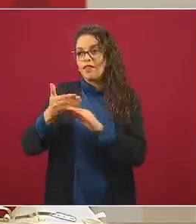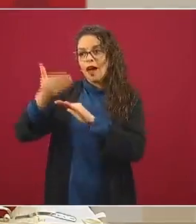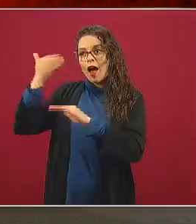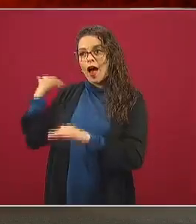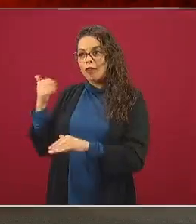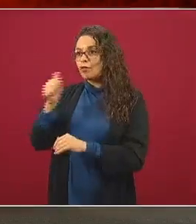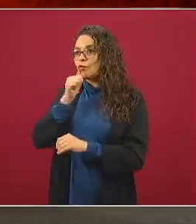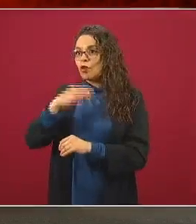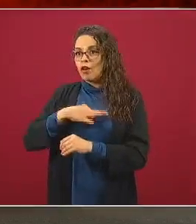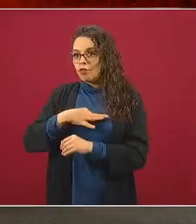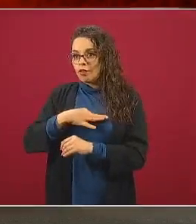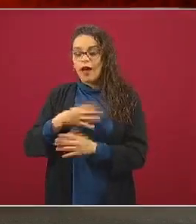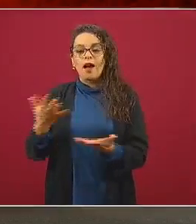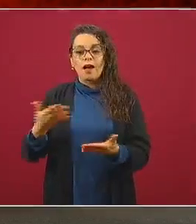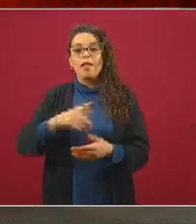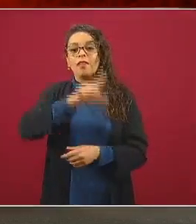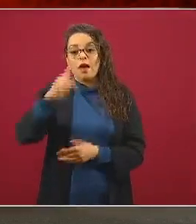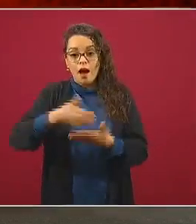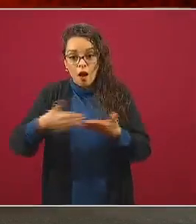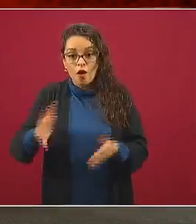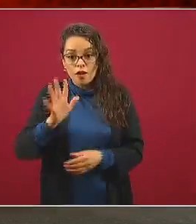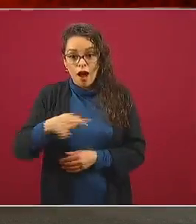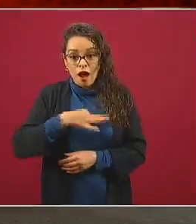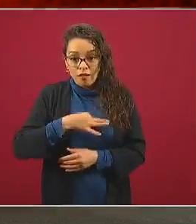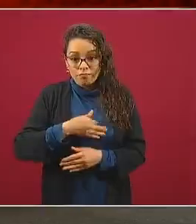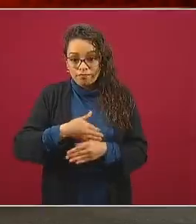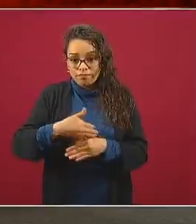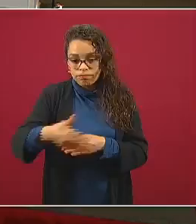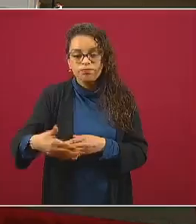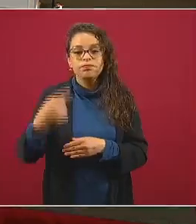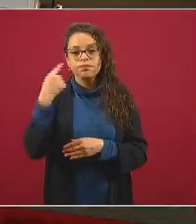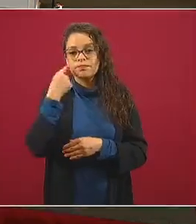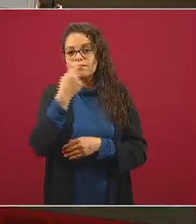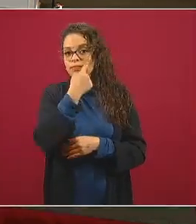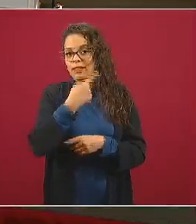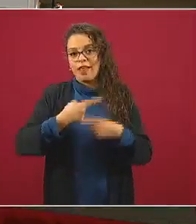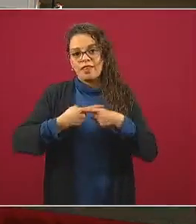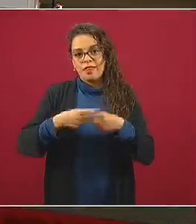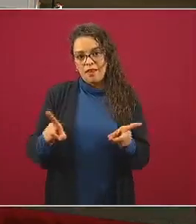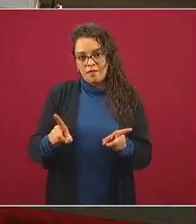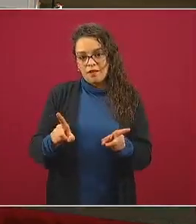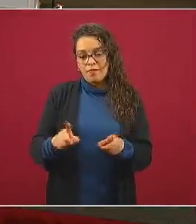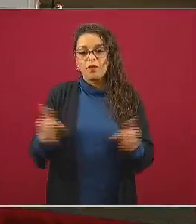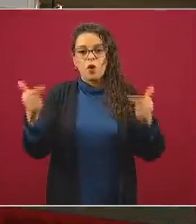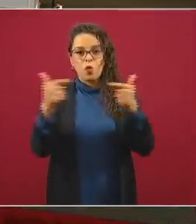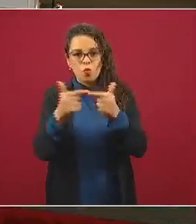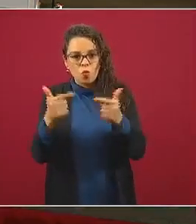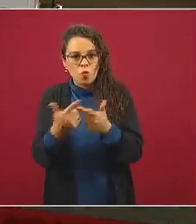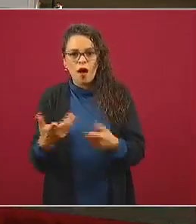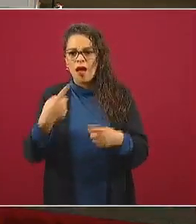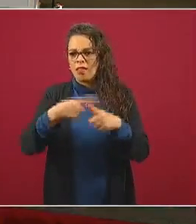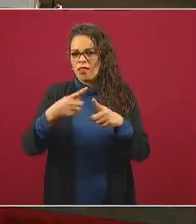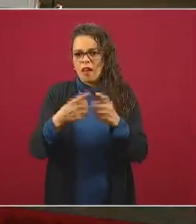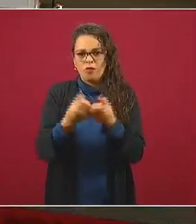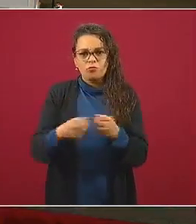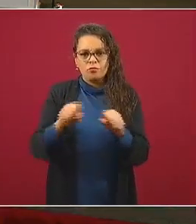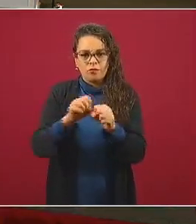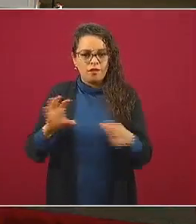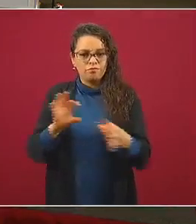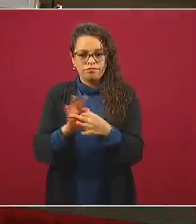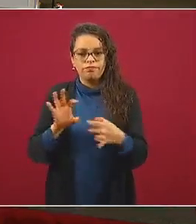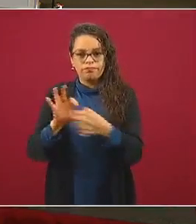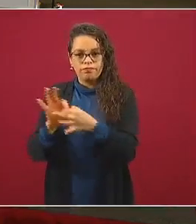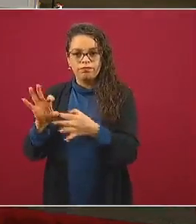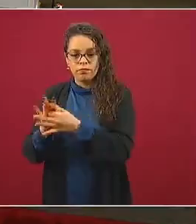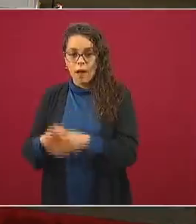estar confinados, hemos visto a través de nuestros socios aliados, Google y todos ellos, que ha habido más personas que